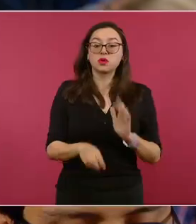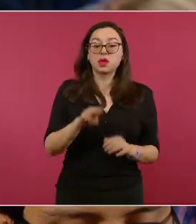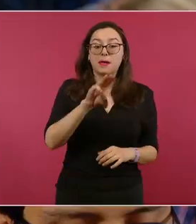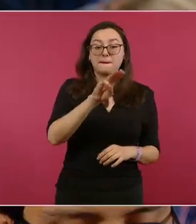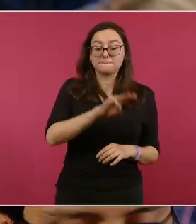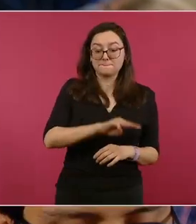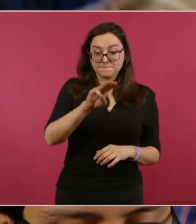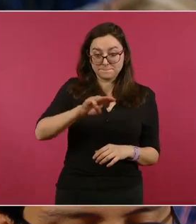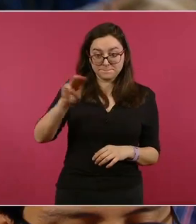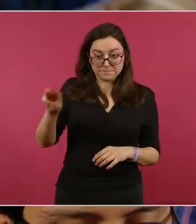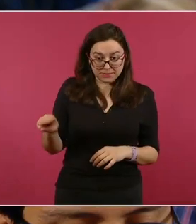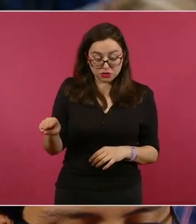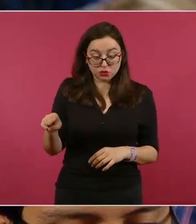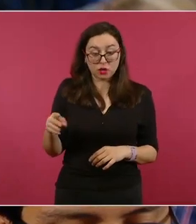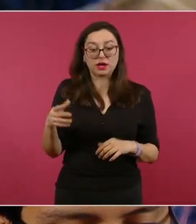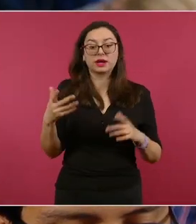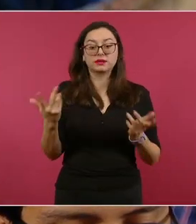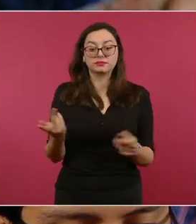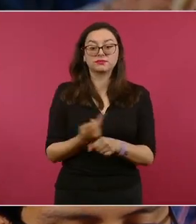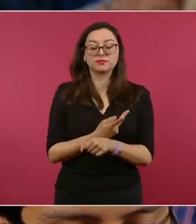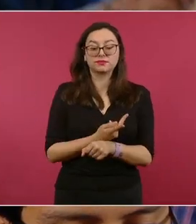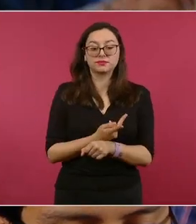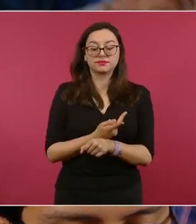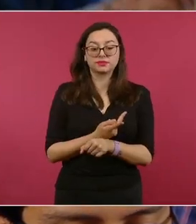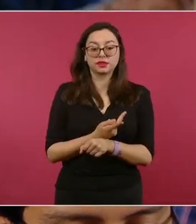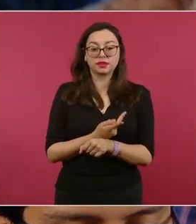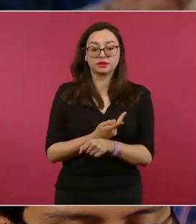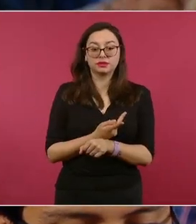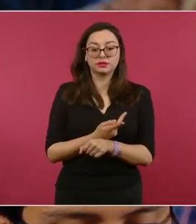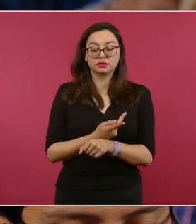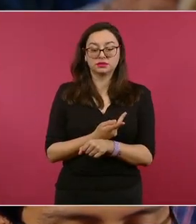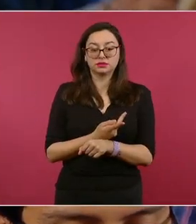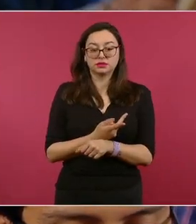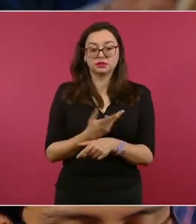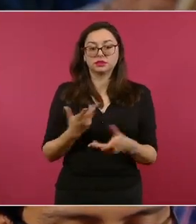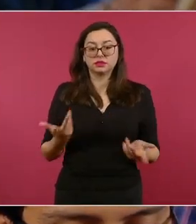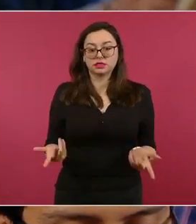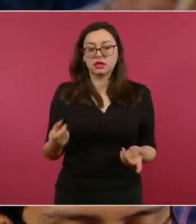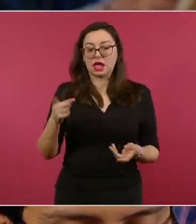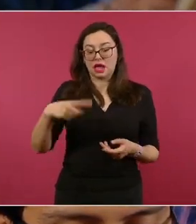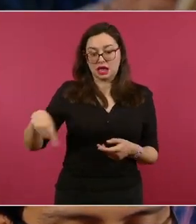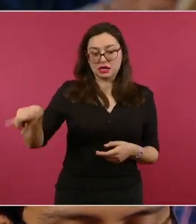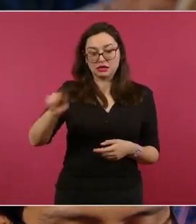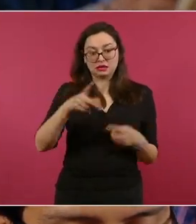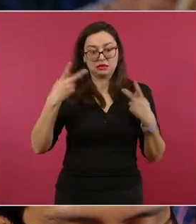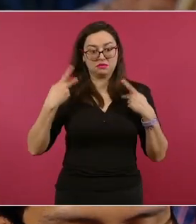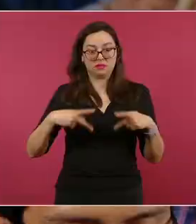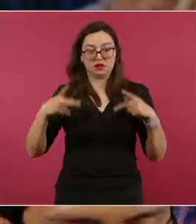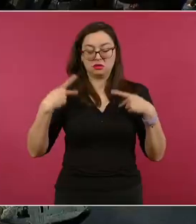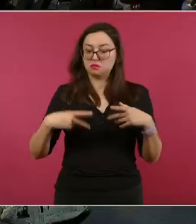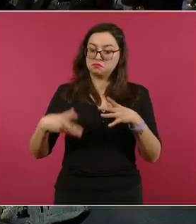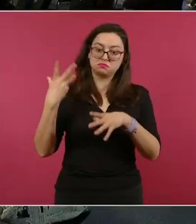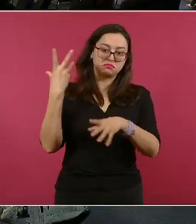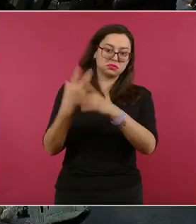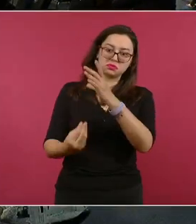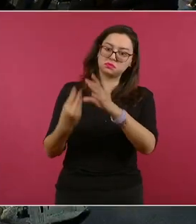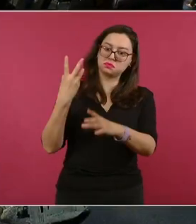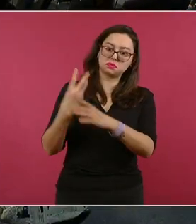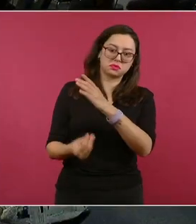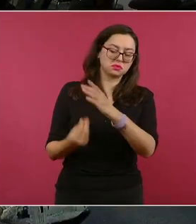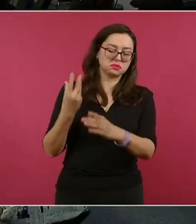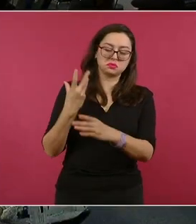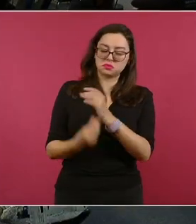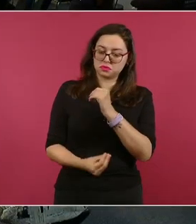es importante lo que ha sucedido con las formas en las que desplazan a las poblaciones.